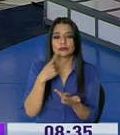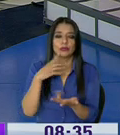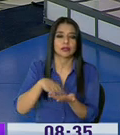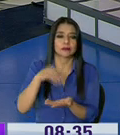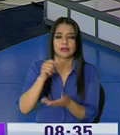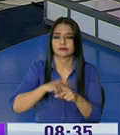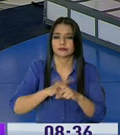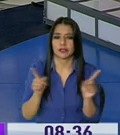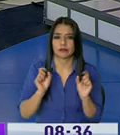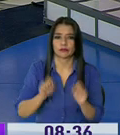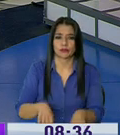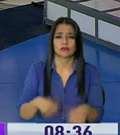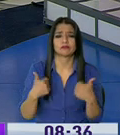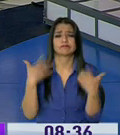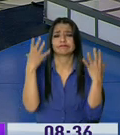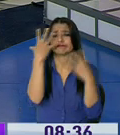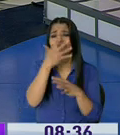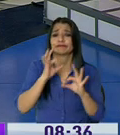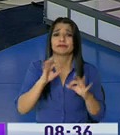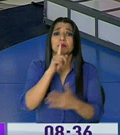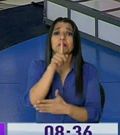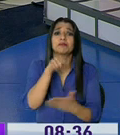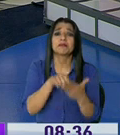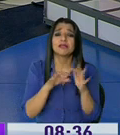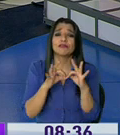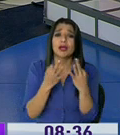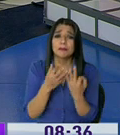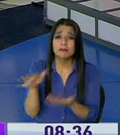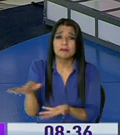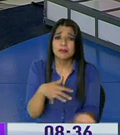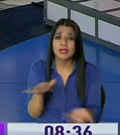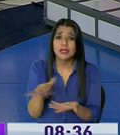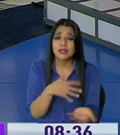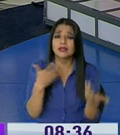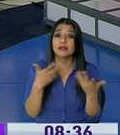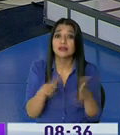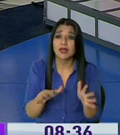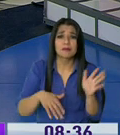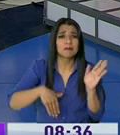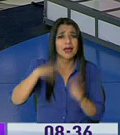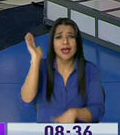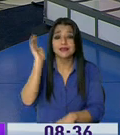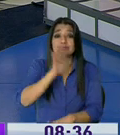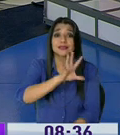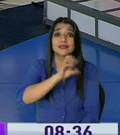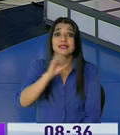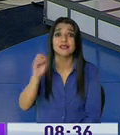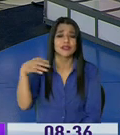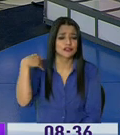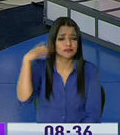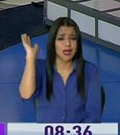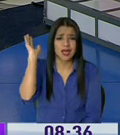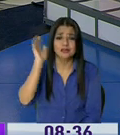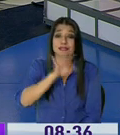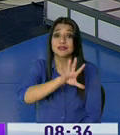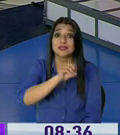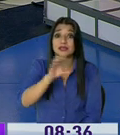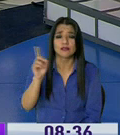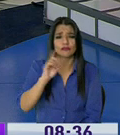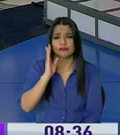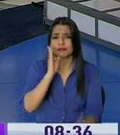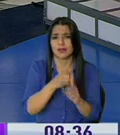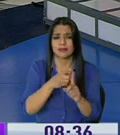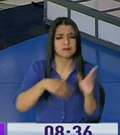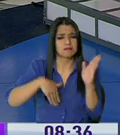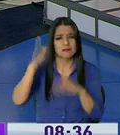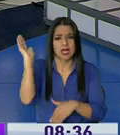digo, porque son 1,000 familias más. 1,000 familias más. Mira, ya sobrepasamos. Hace rato hemos sobrepasado 500, ya, así que ya,